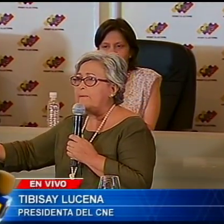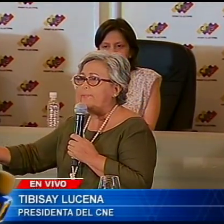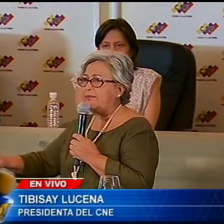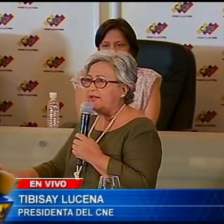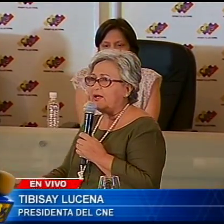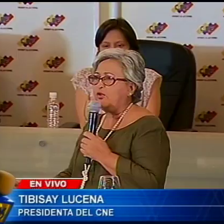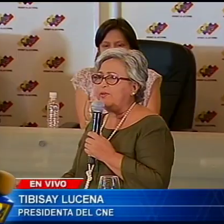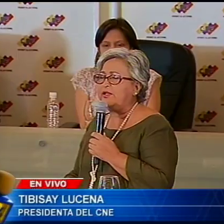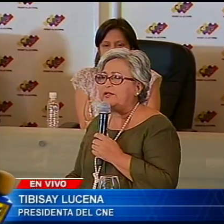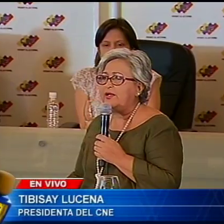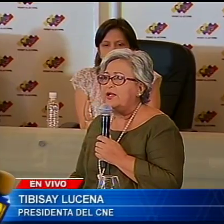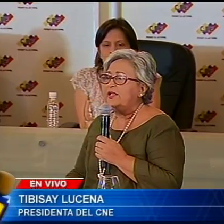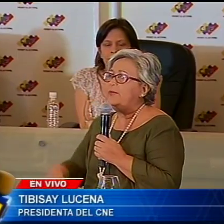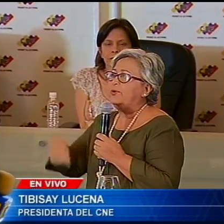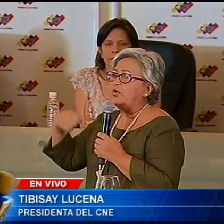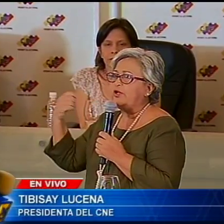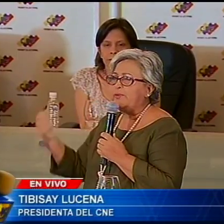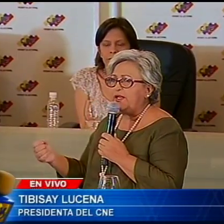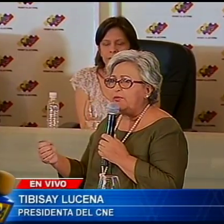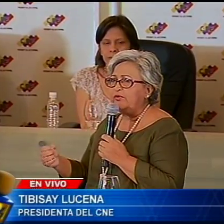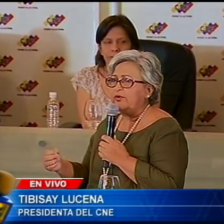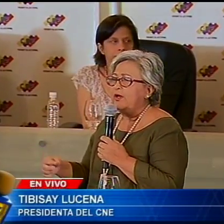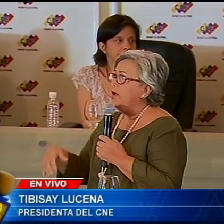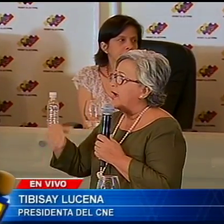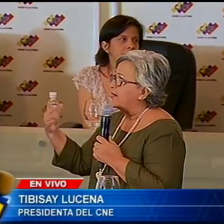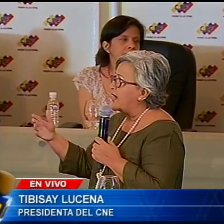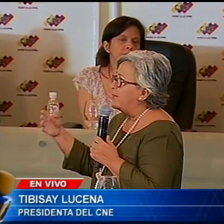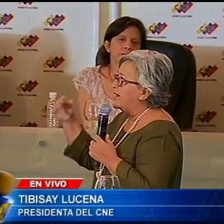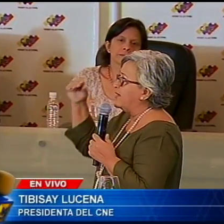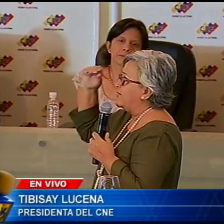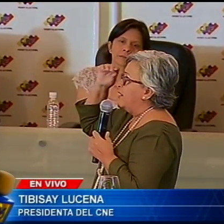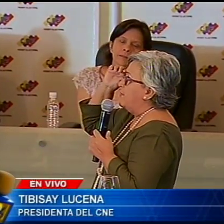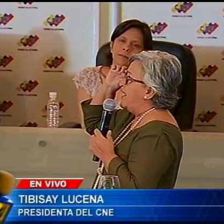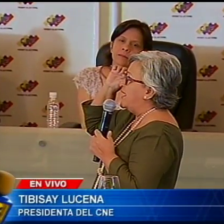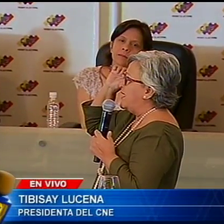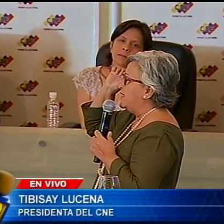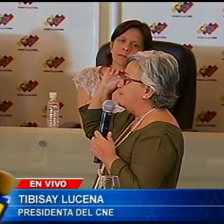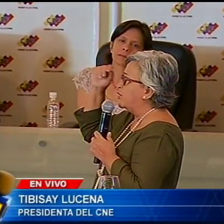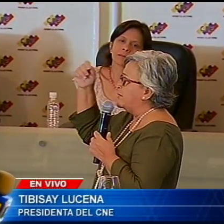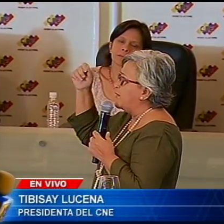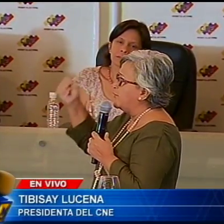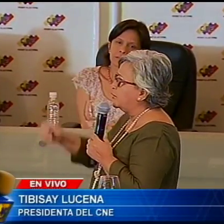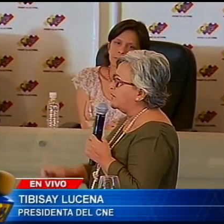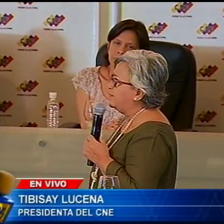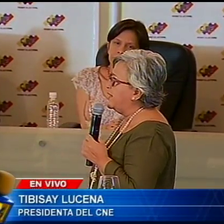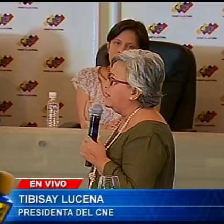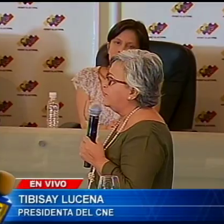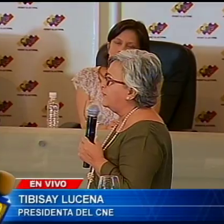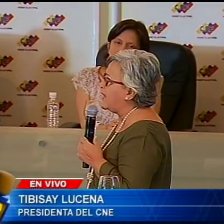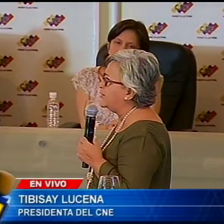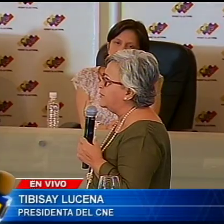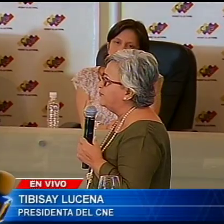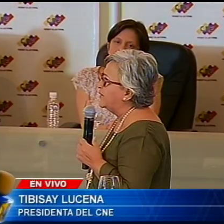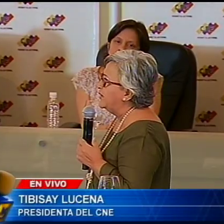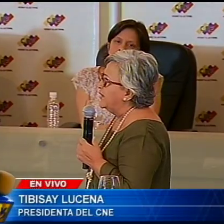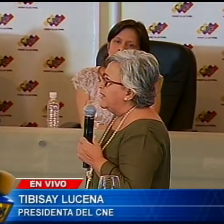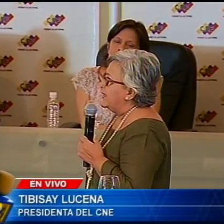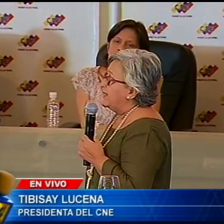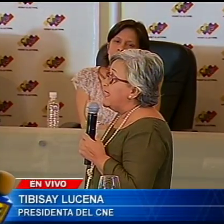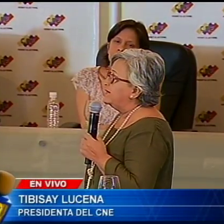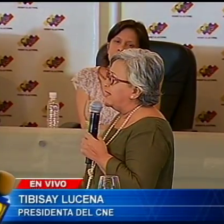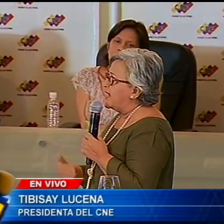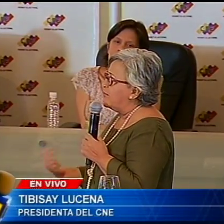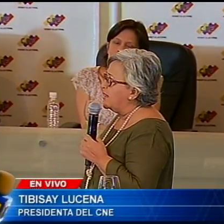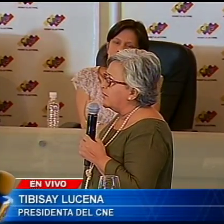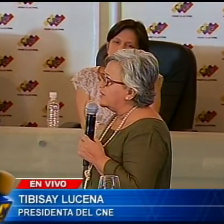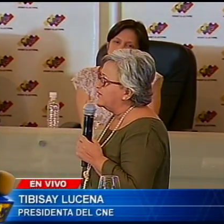nosotros hemos implementado medidas y prohibimos las cámaras y prohibimos fotografiar el sufragio.